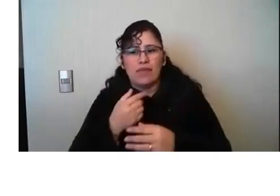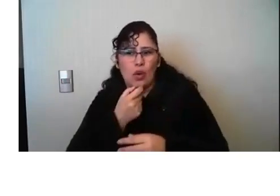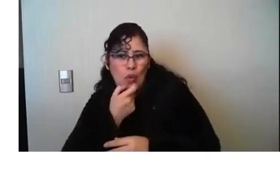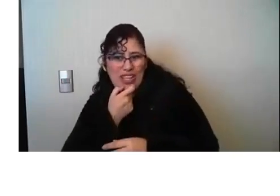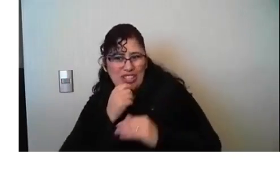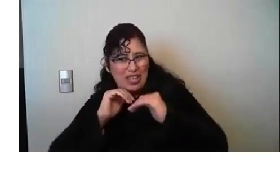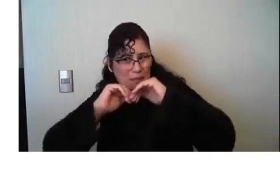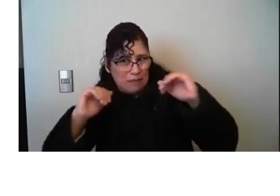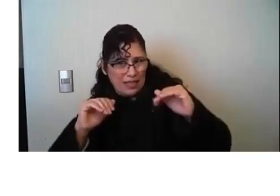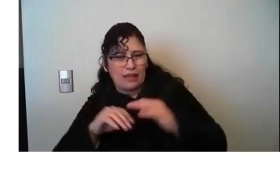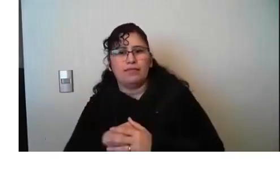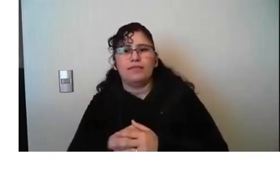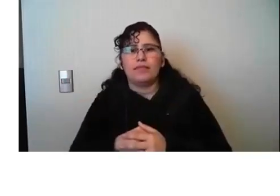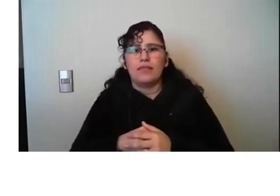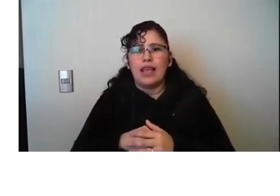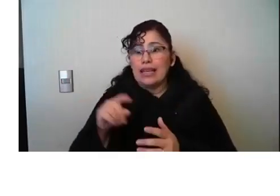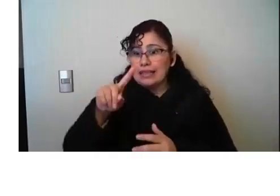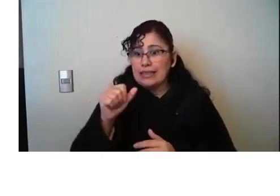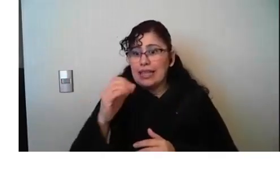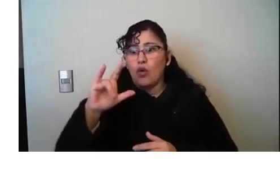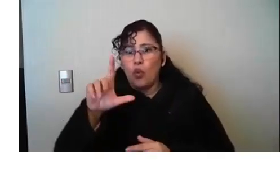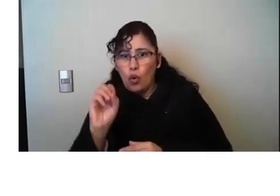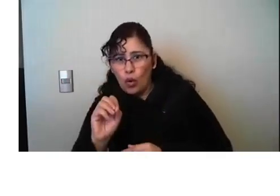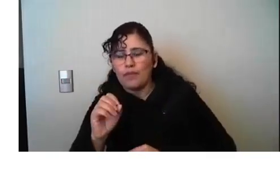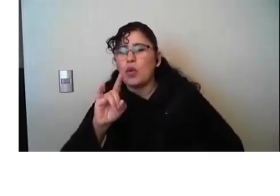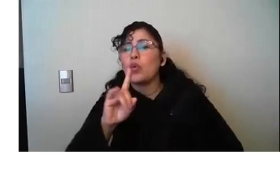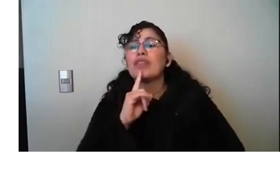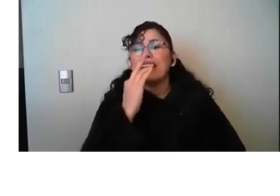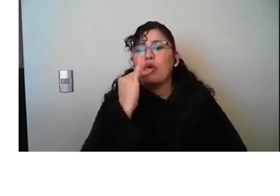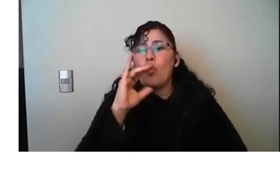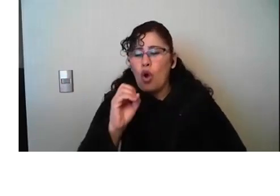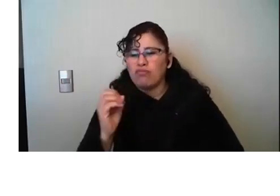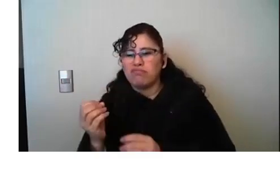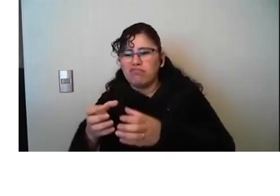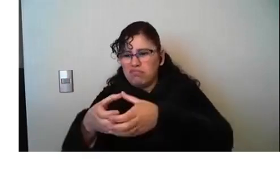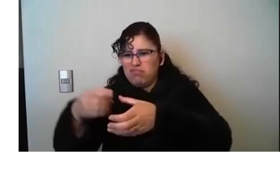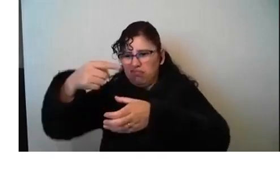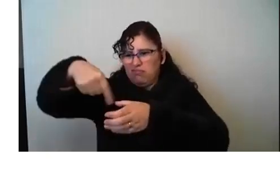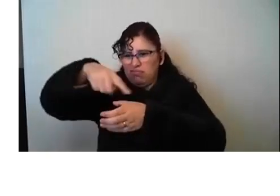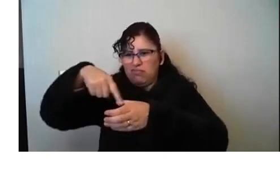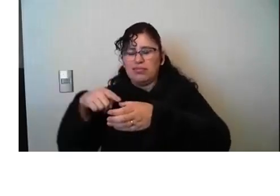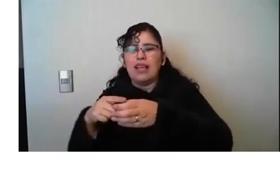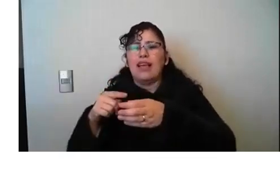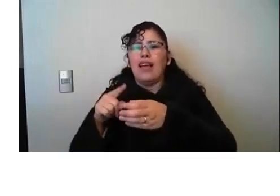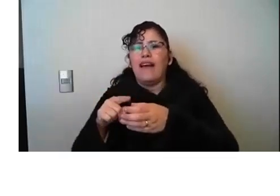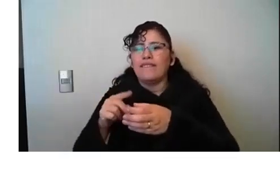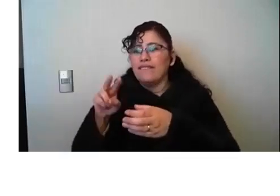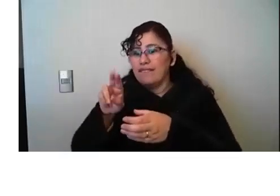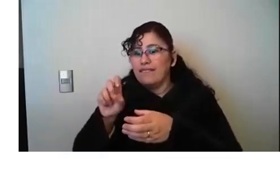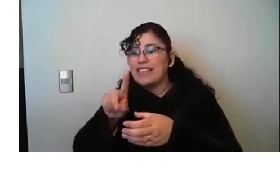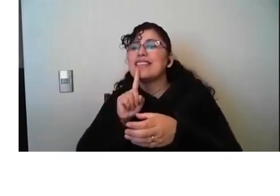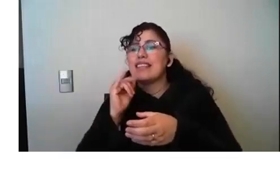el utrículo y el sáculo corresponden al vestíbulo y el otro son los canales semicirculares.